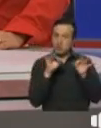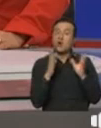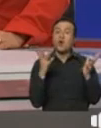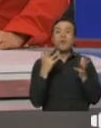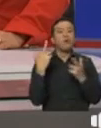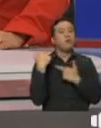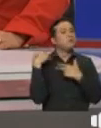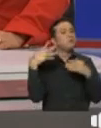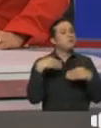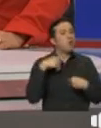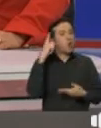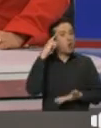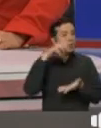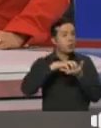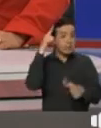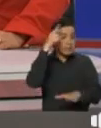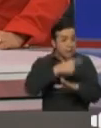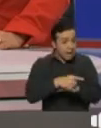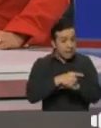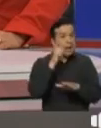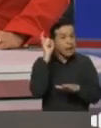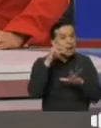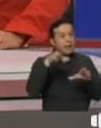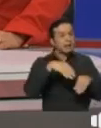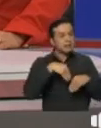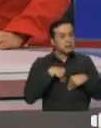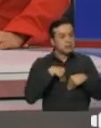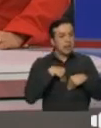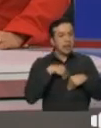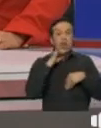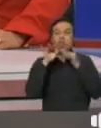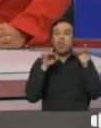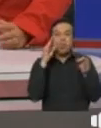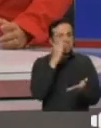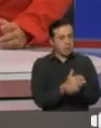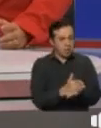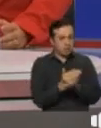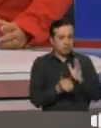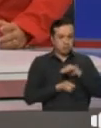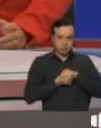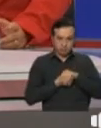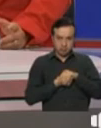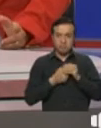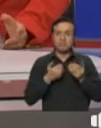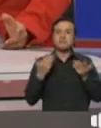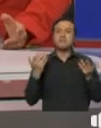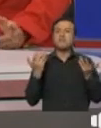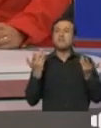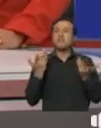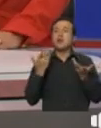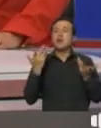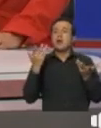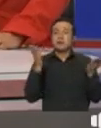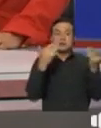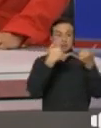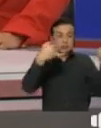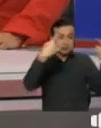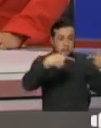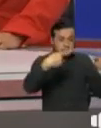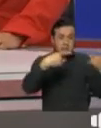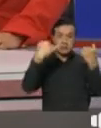las disposiciones gubernamentales para disminuir la propagación del virus. ¿Habrá desabastecimiento por el cierre de las